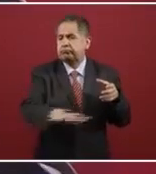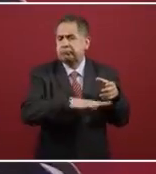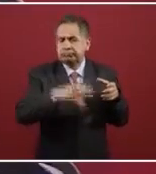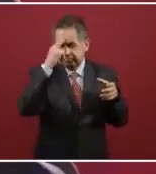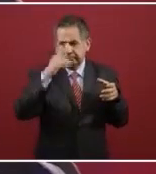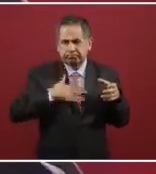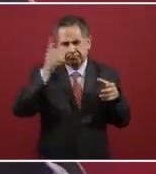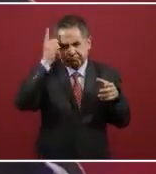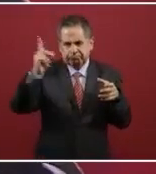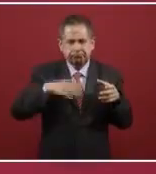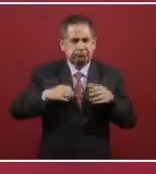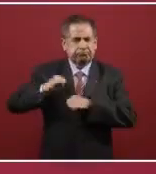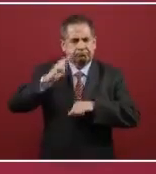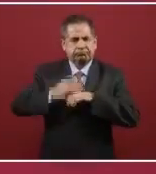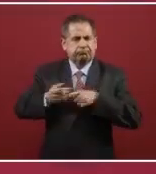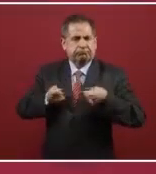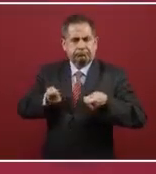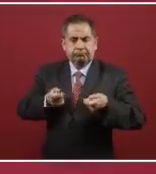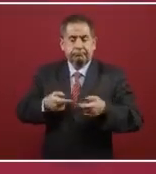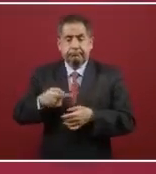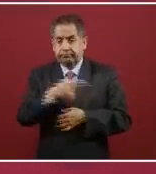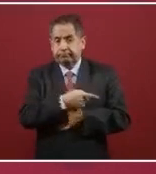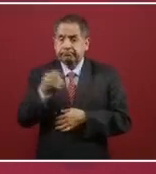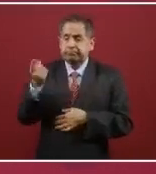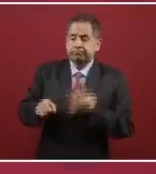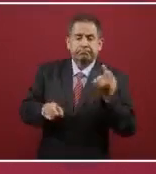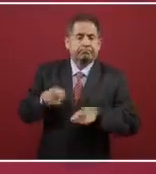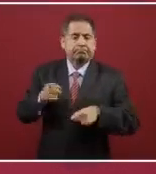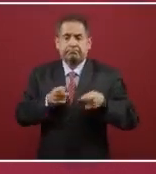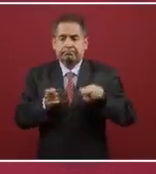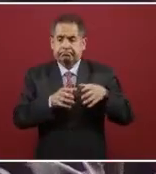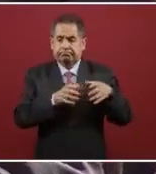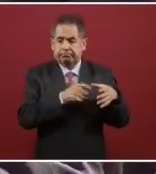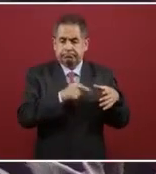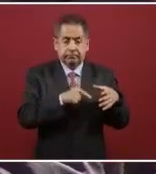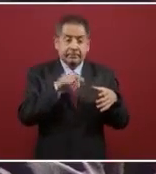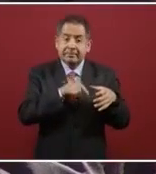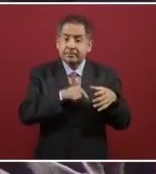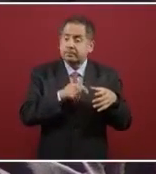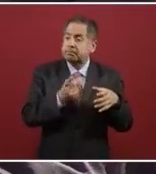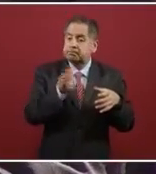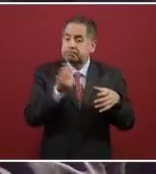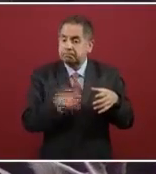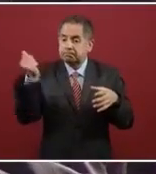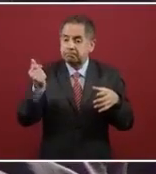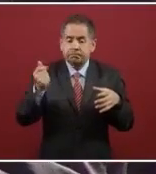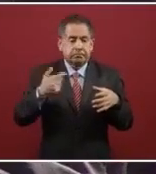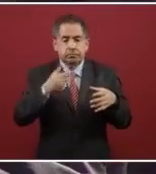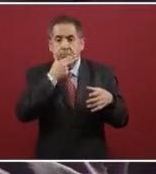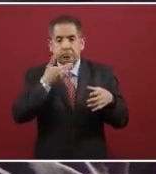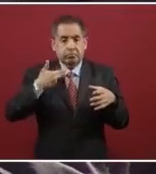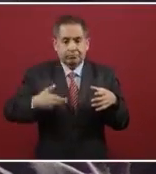y además eran los que mandaban, lo expulsaron de